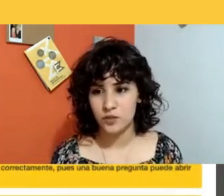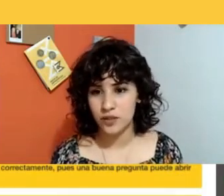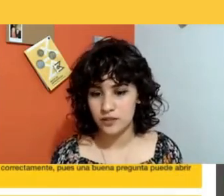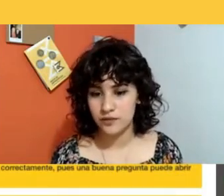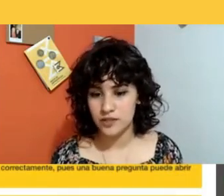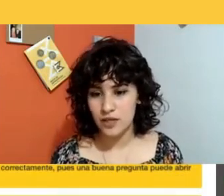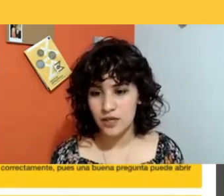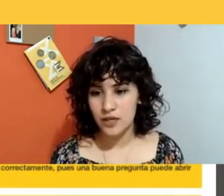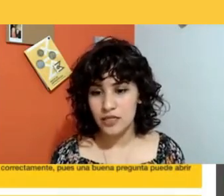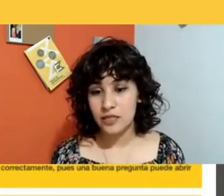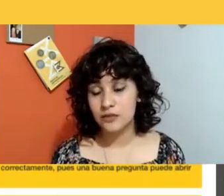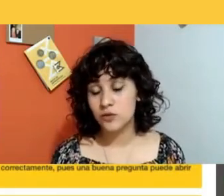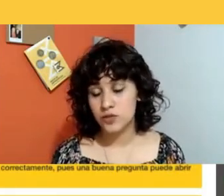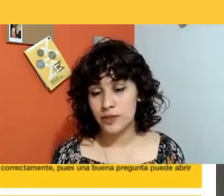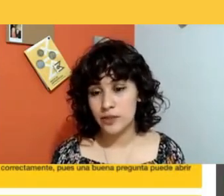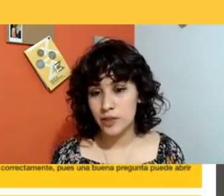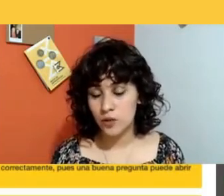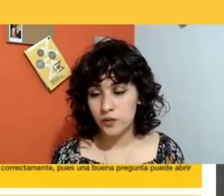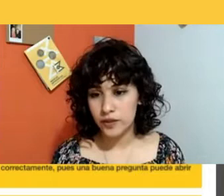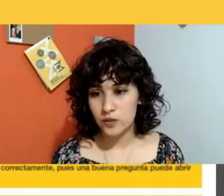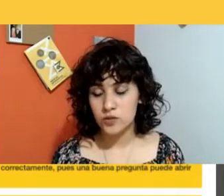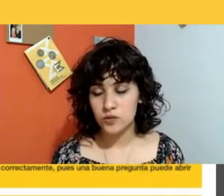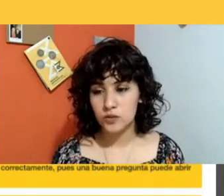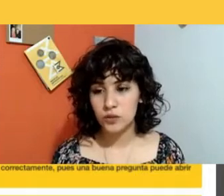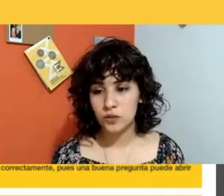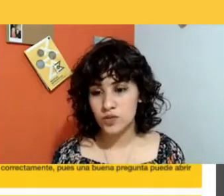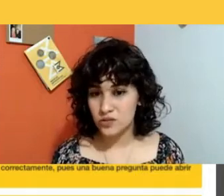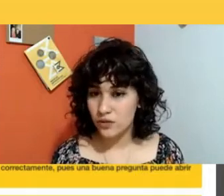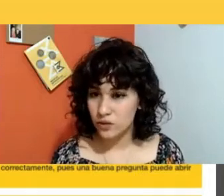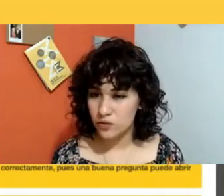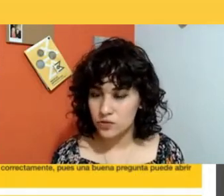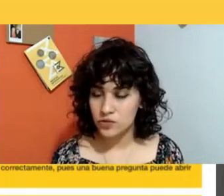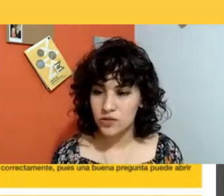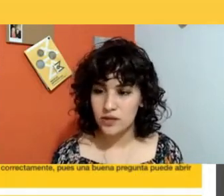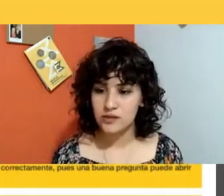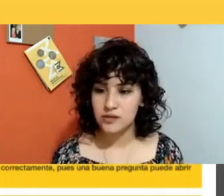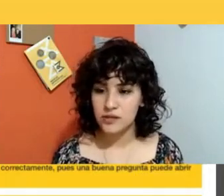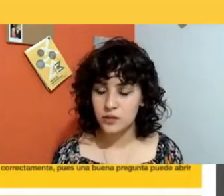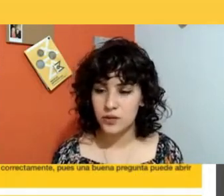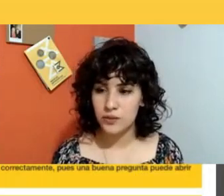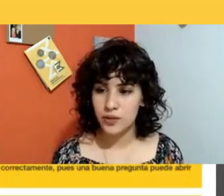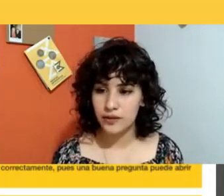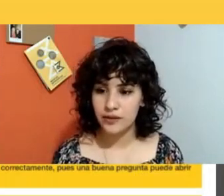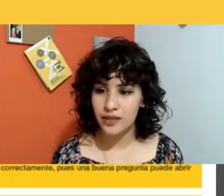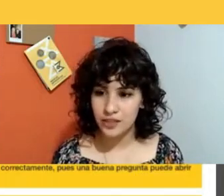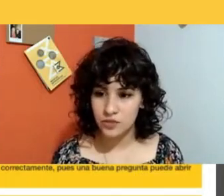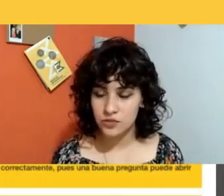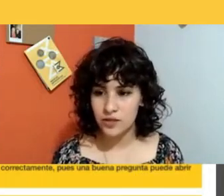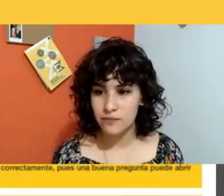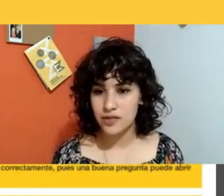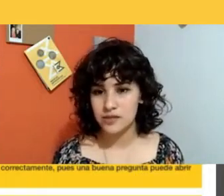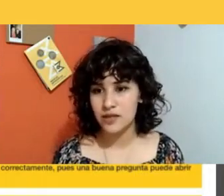fichas educativas e inclusive también los videos, todos estos recursos han sido en verdad hechos en base a